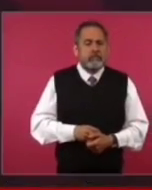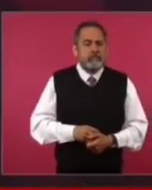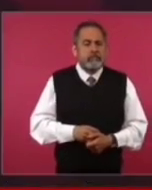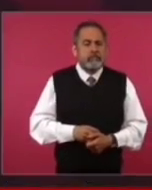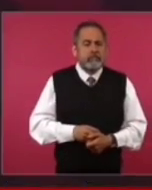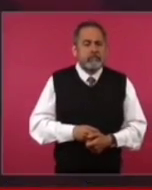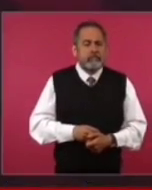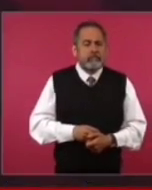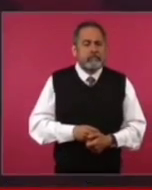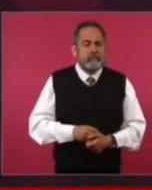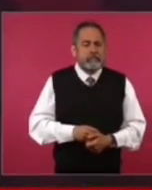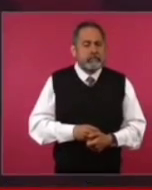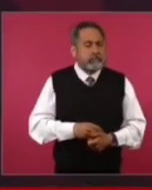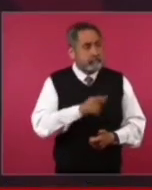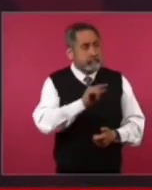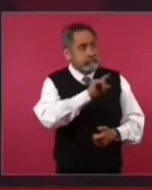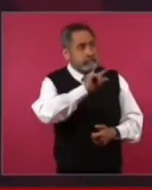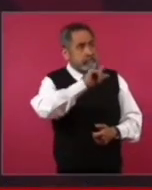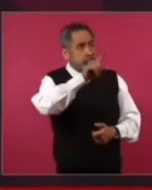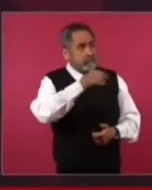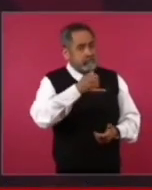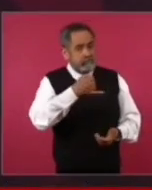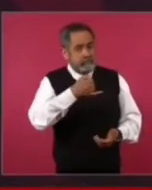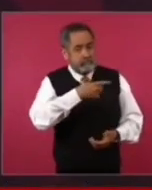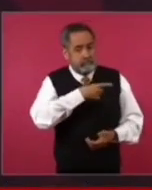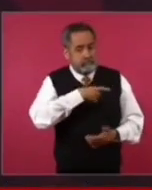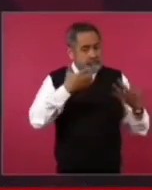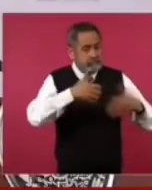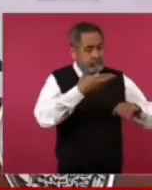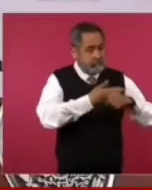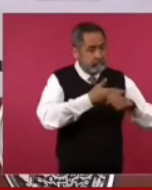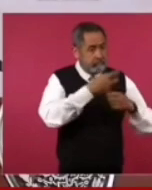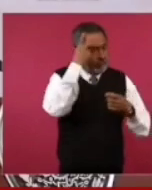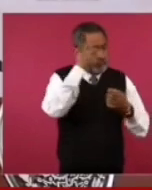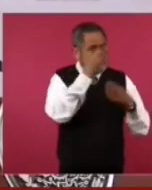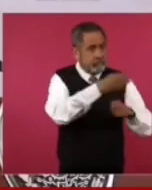los grandes empresarios o